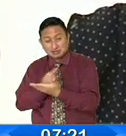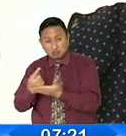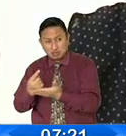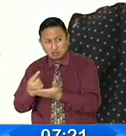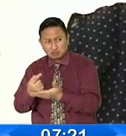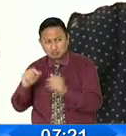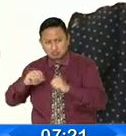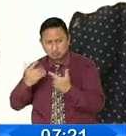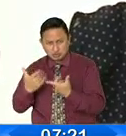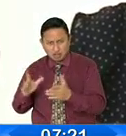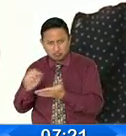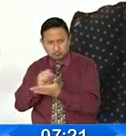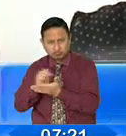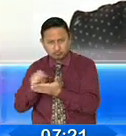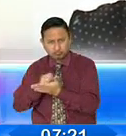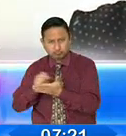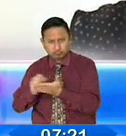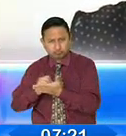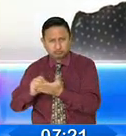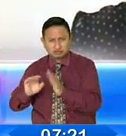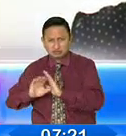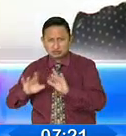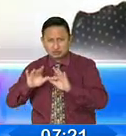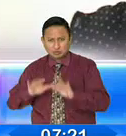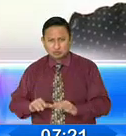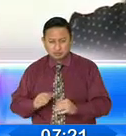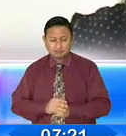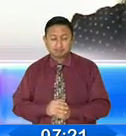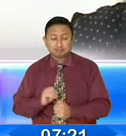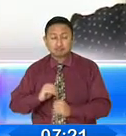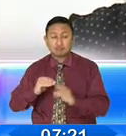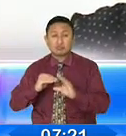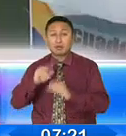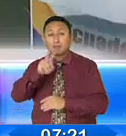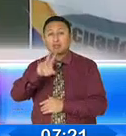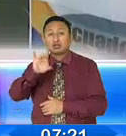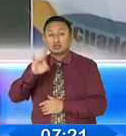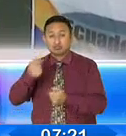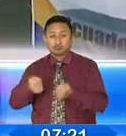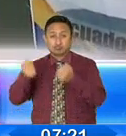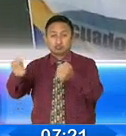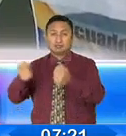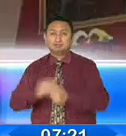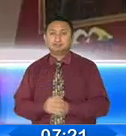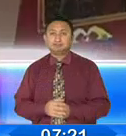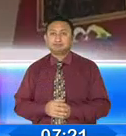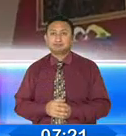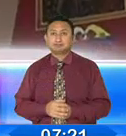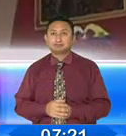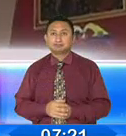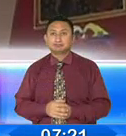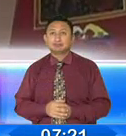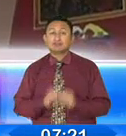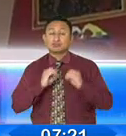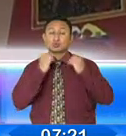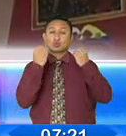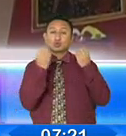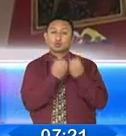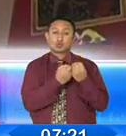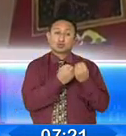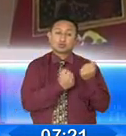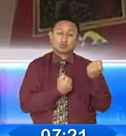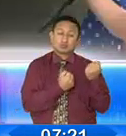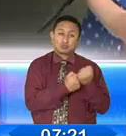En esta semana ya vamos a tener el texto redactado para ya entregarlo el día 28. Por otro lado están las organizaciones Provida. Consideran